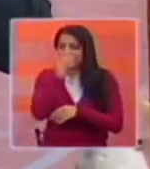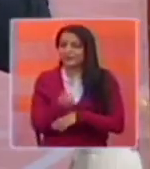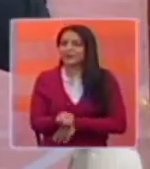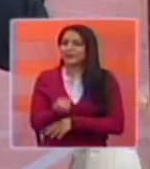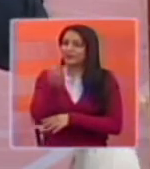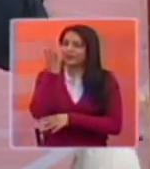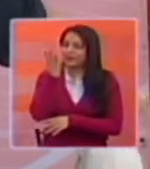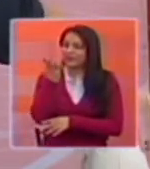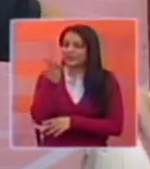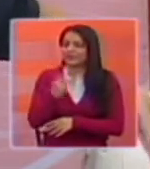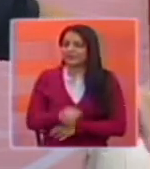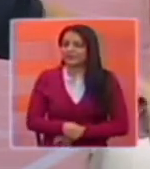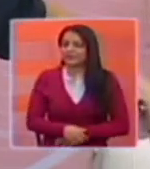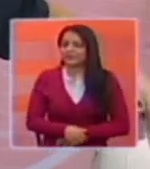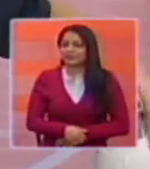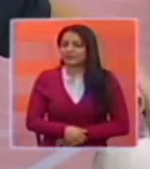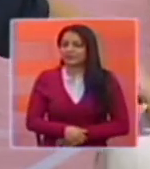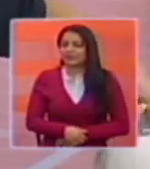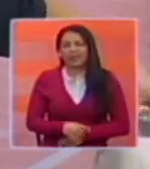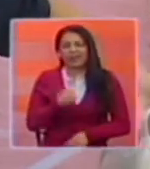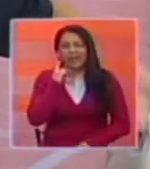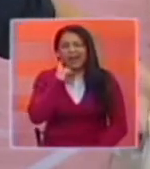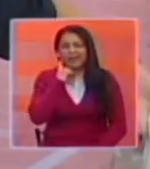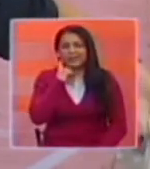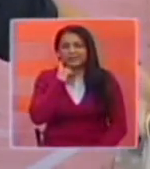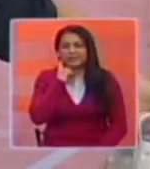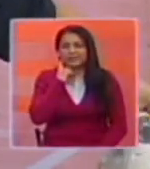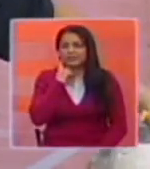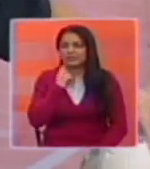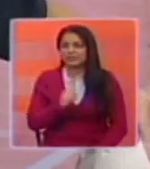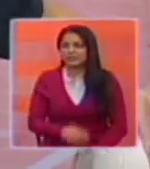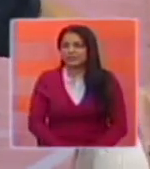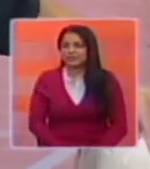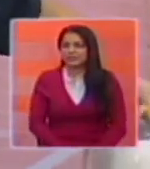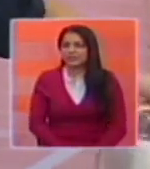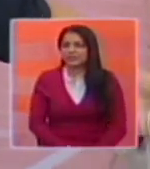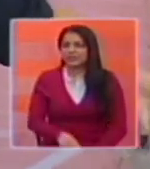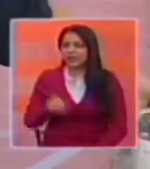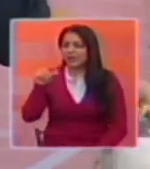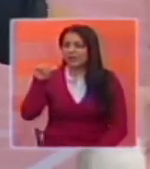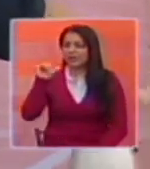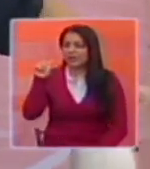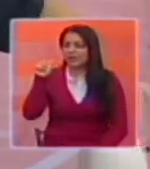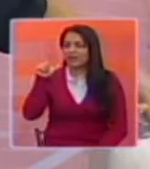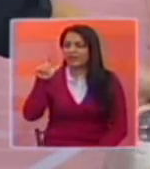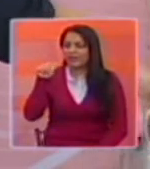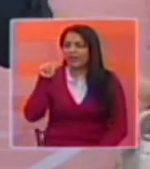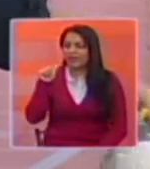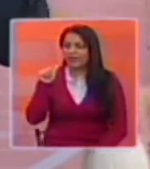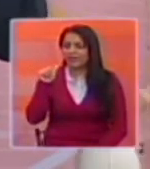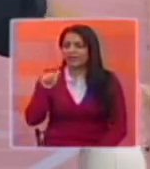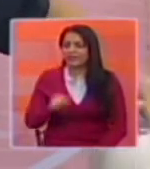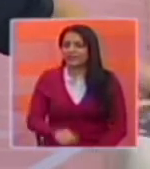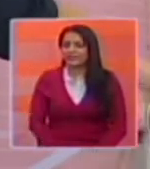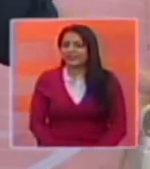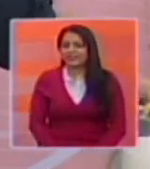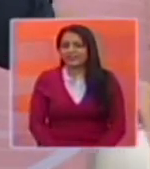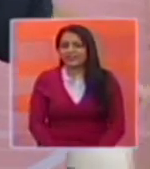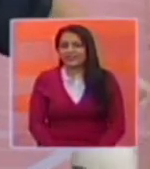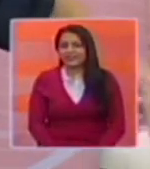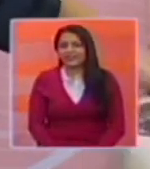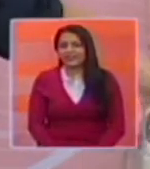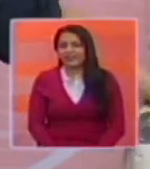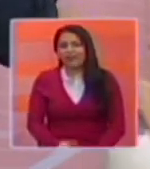la saluda. No la escucho, hola. Nilo Ayala la saluda, ¿cómo está? Buen día. Ah, de nuevo me